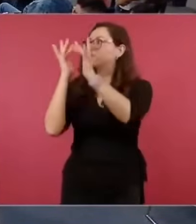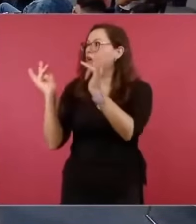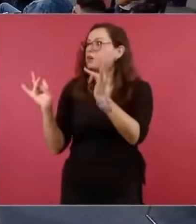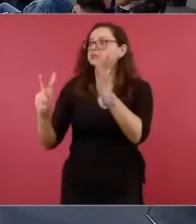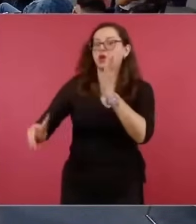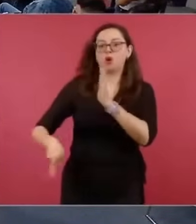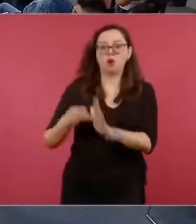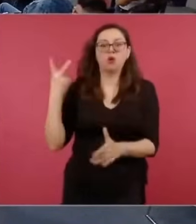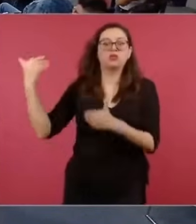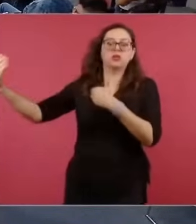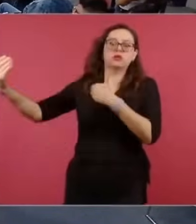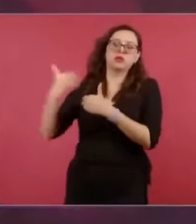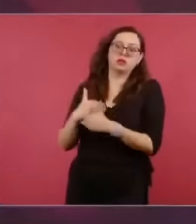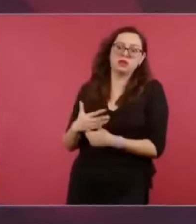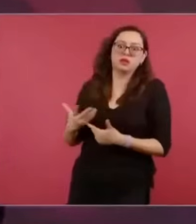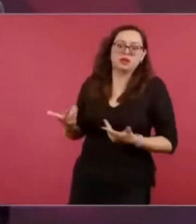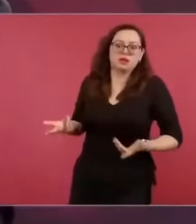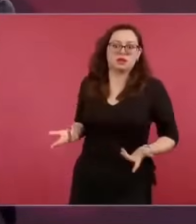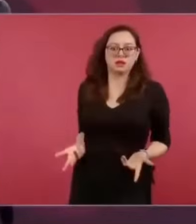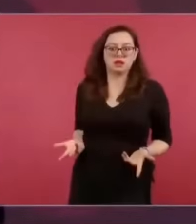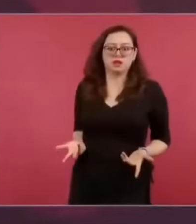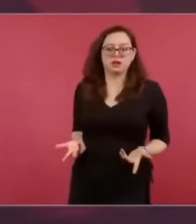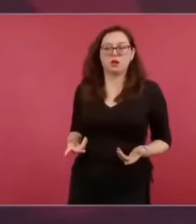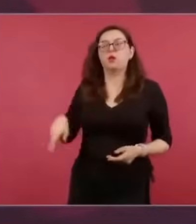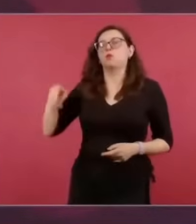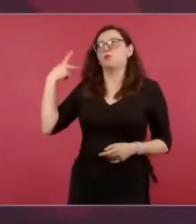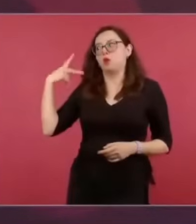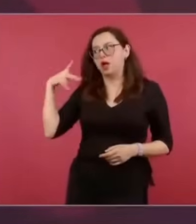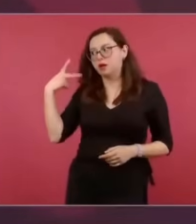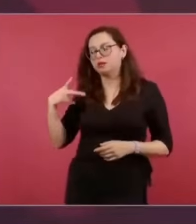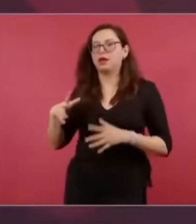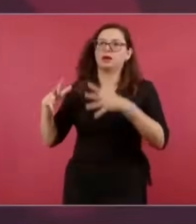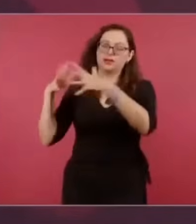Por eso la batalla de Puebla de 1862.